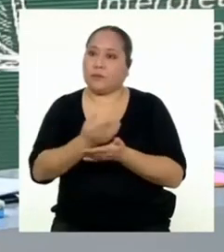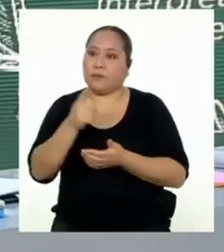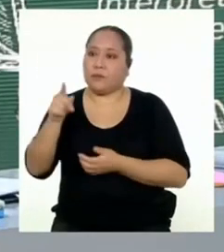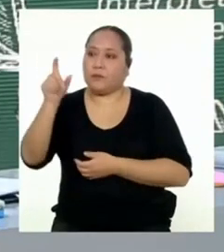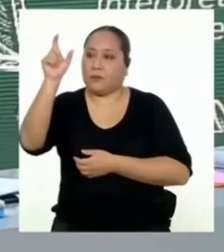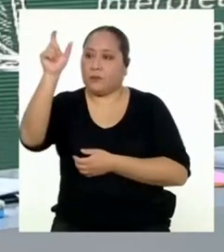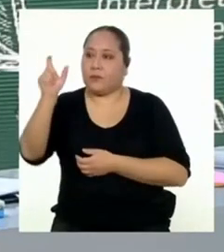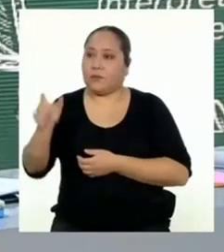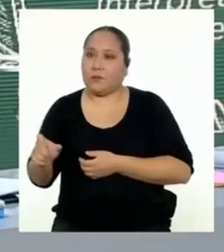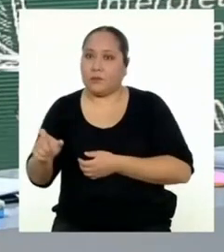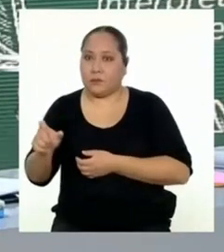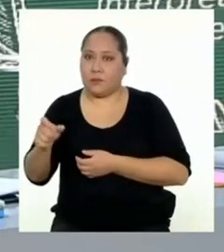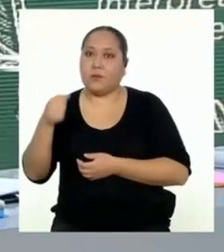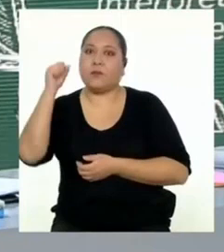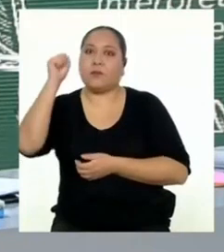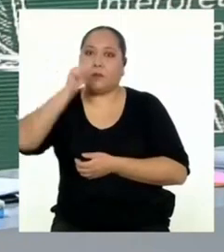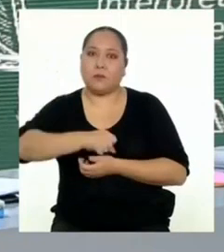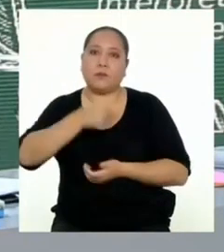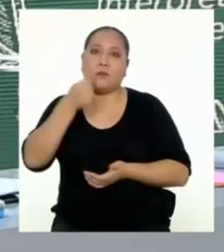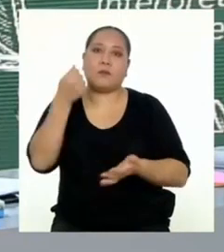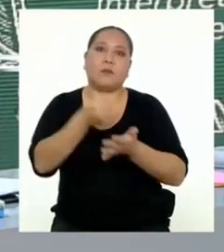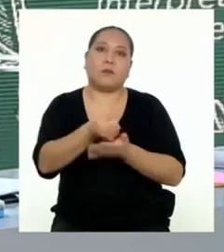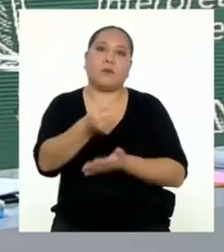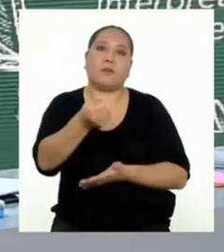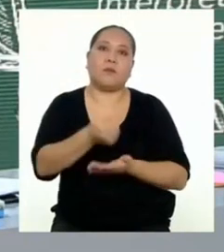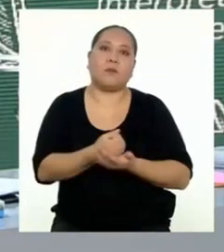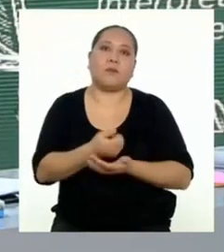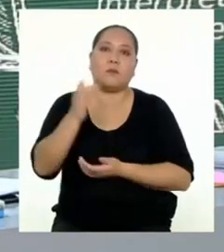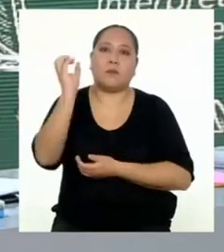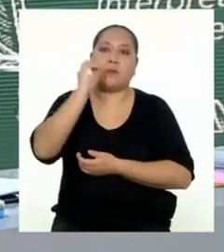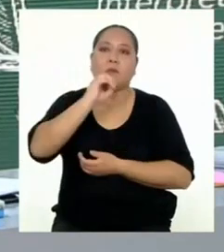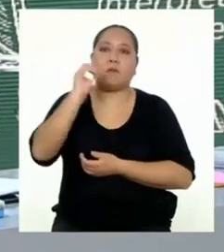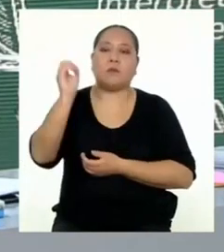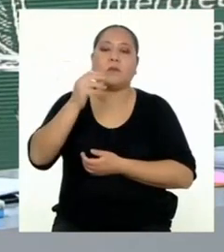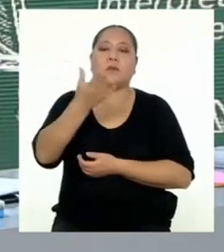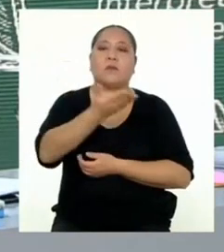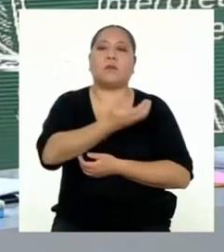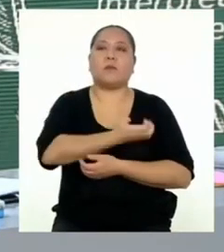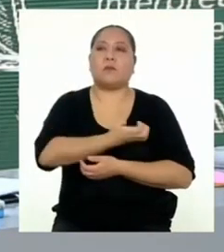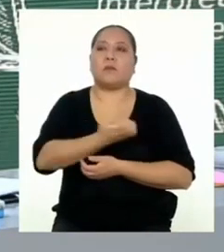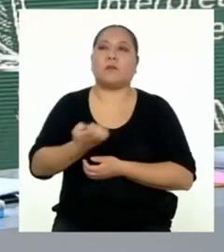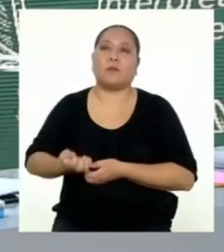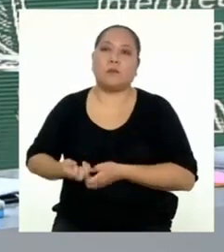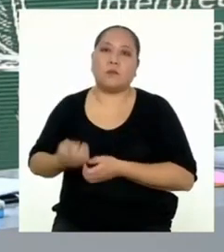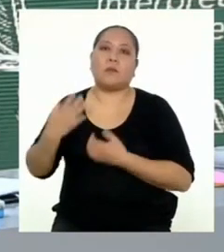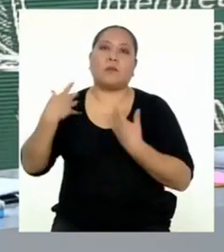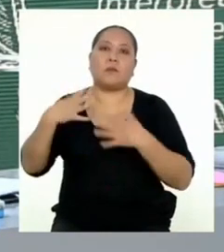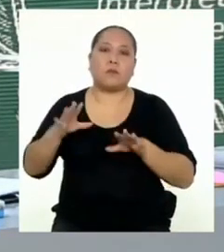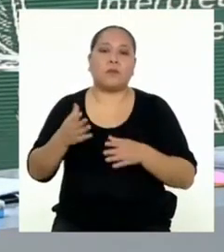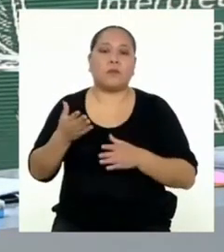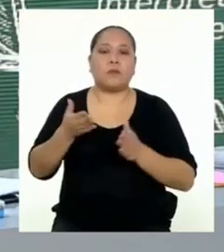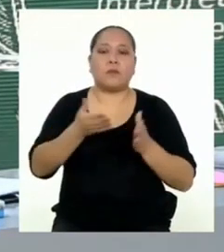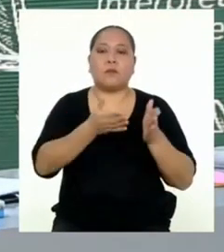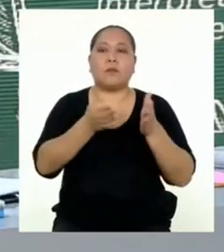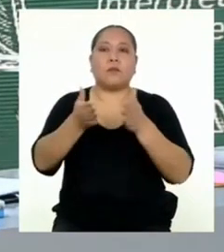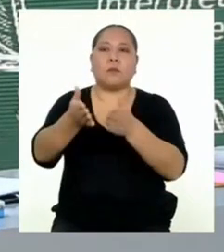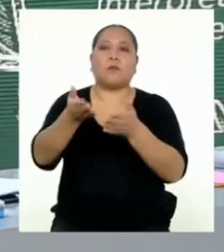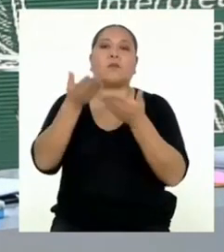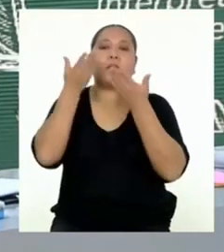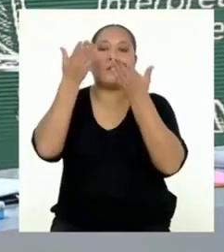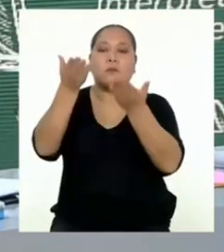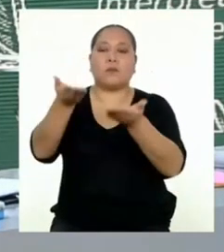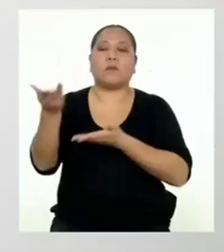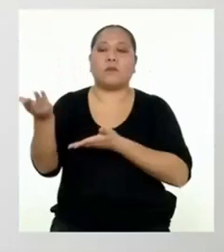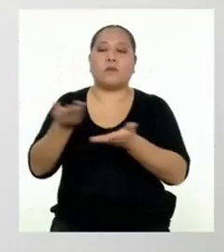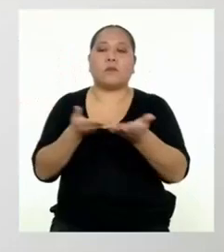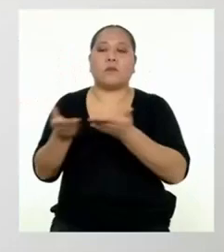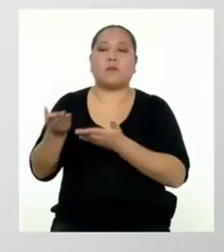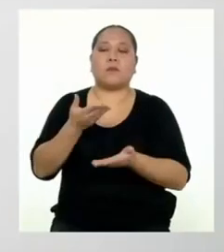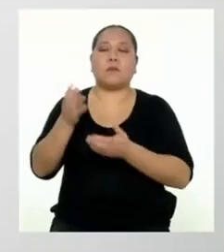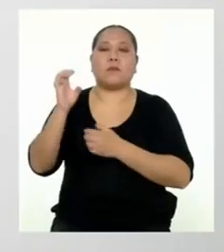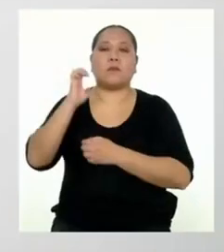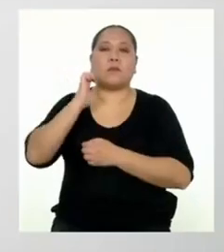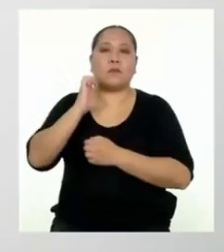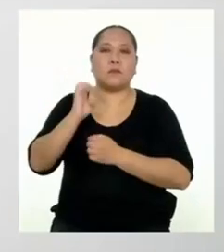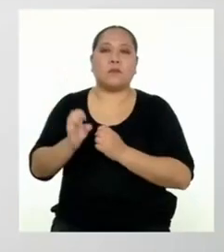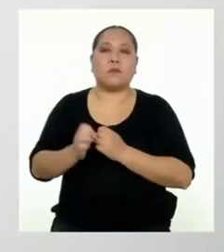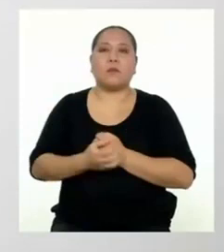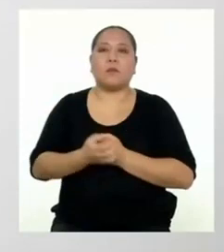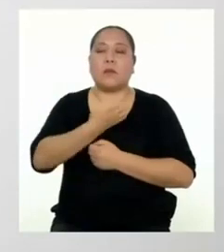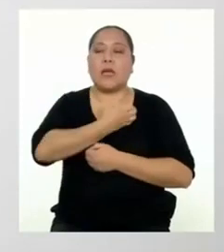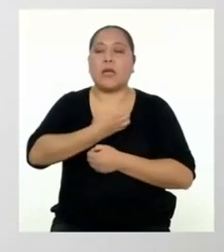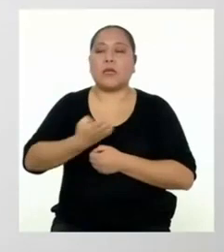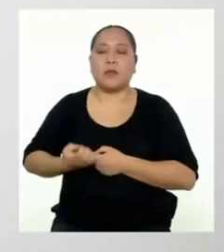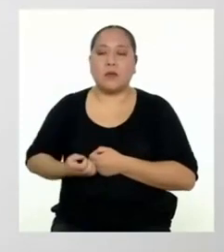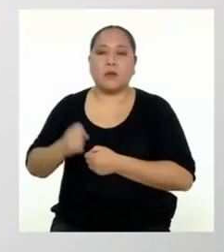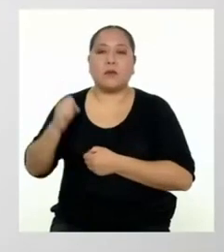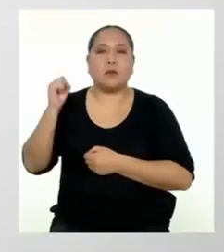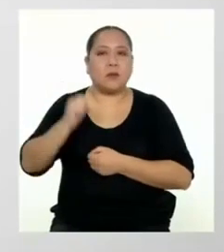el vendedor pague esos impuestos al Estado y así puedan dirigirse a los servicios públicos. Así es,